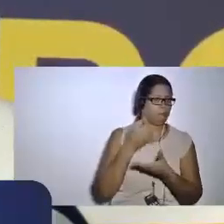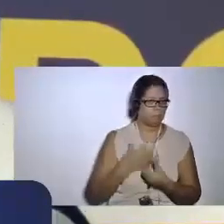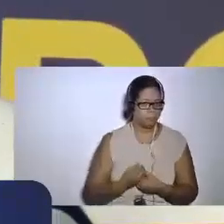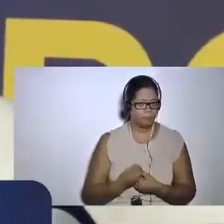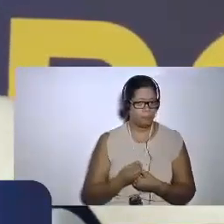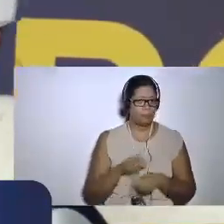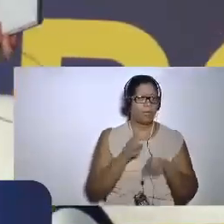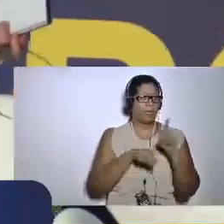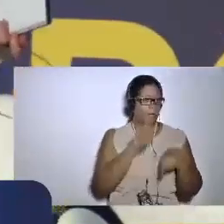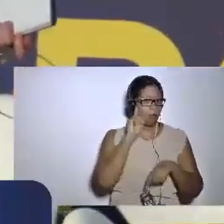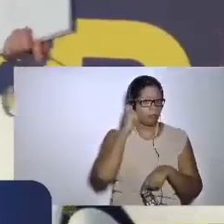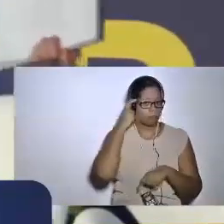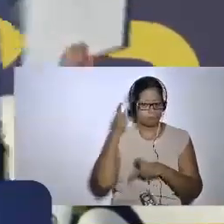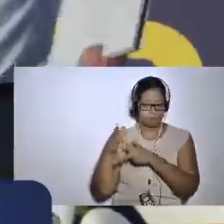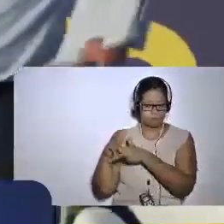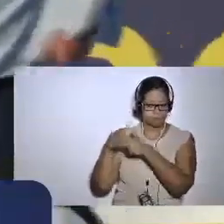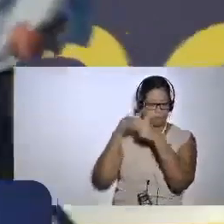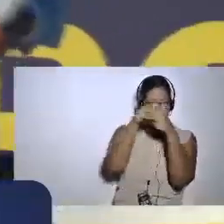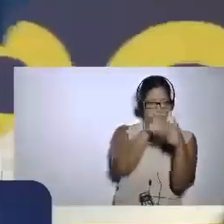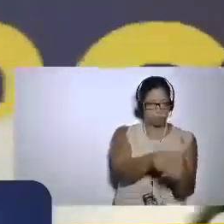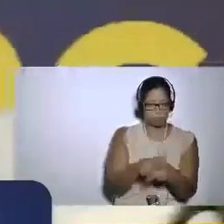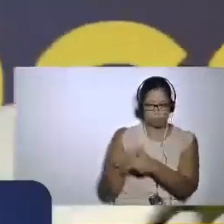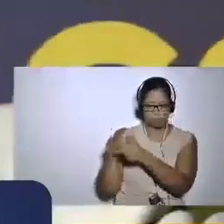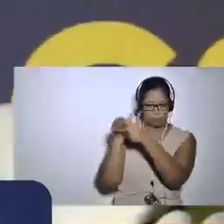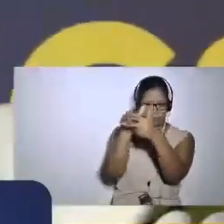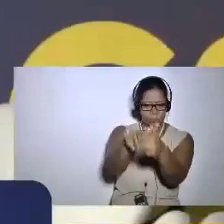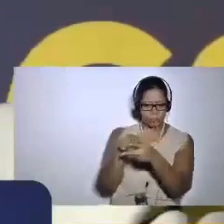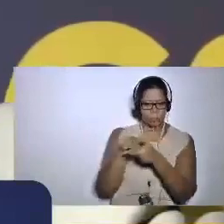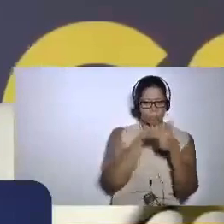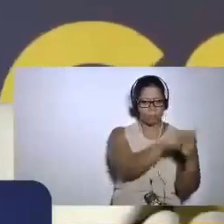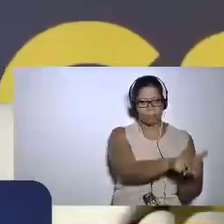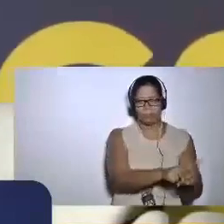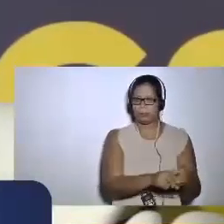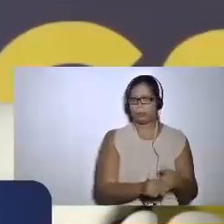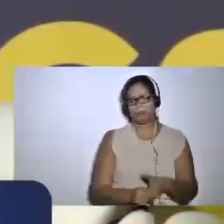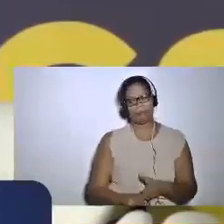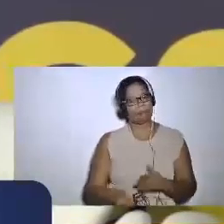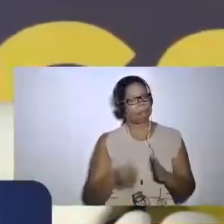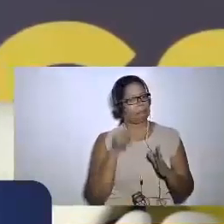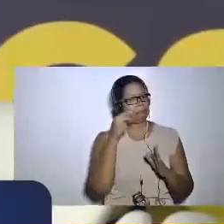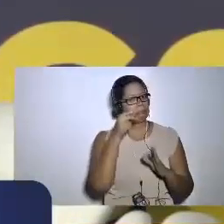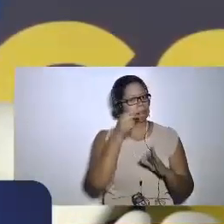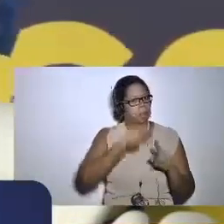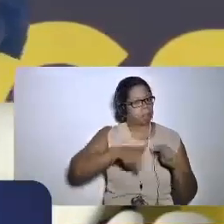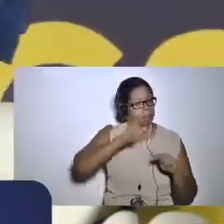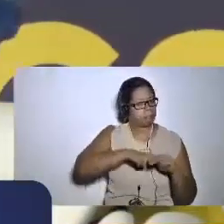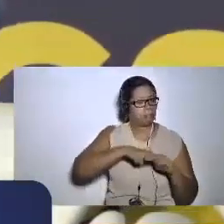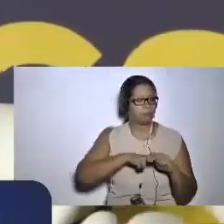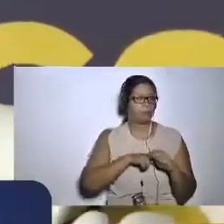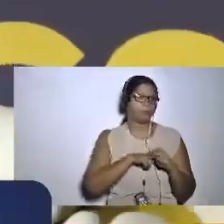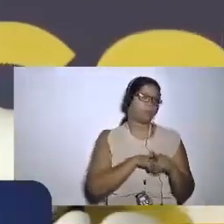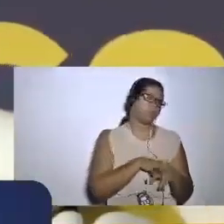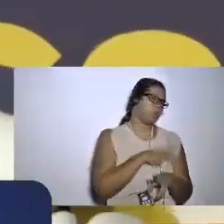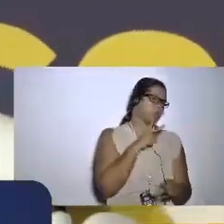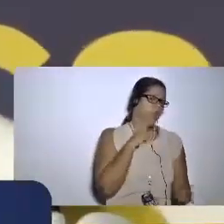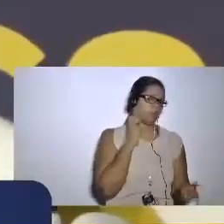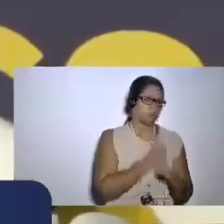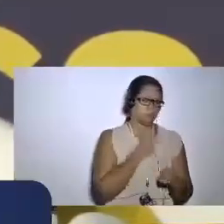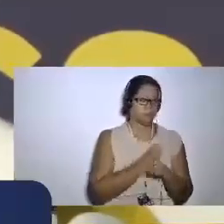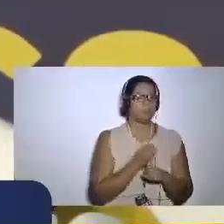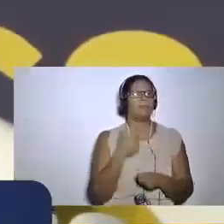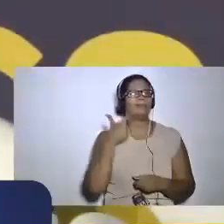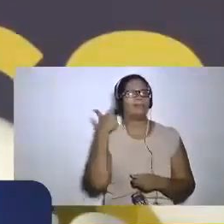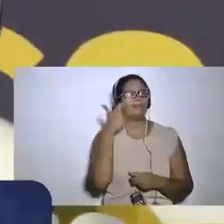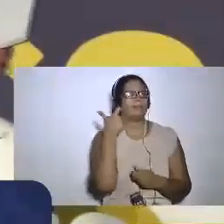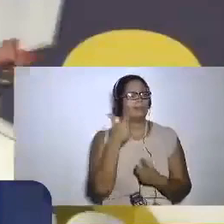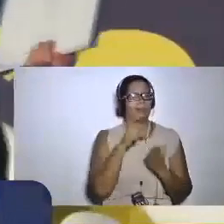mundo, bueno, están prestando dinero a tasas bastante negativas, hay mucho dinero en el mercado, el problema es encontrar